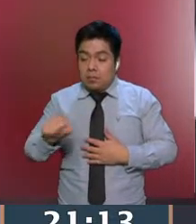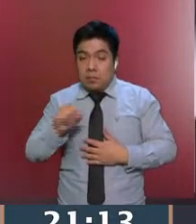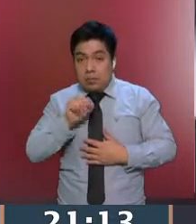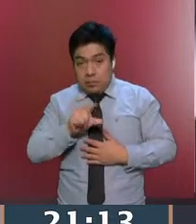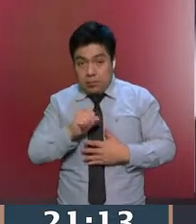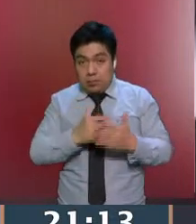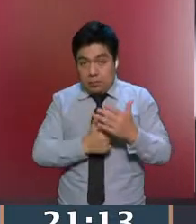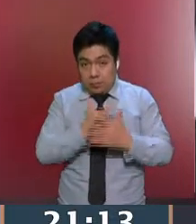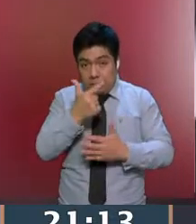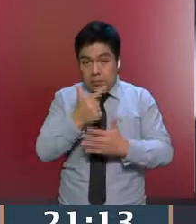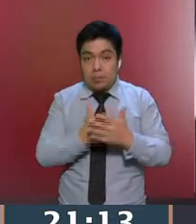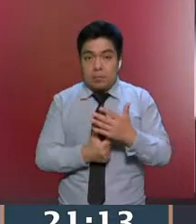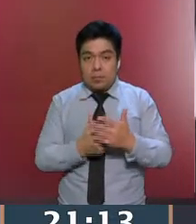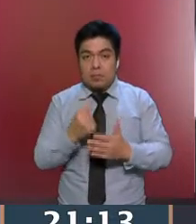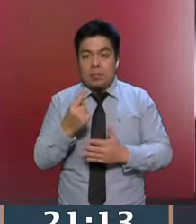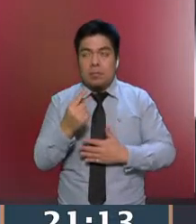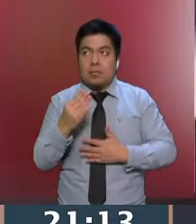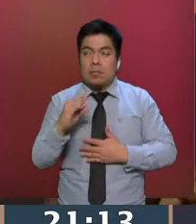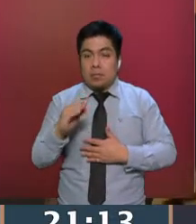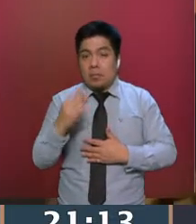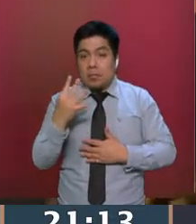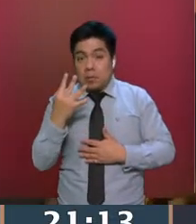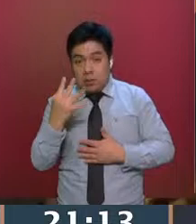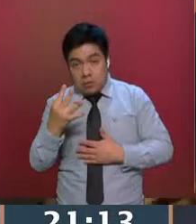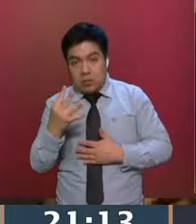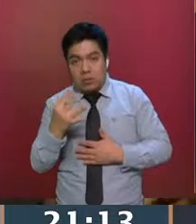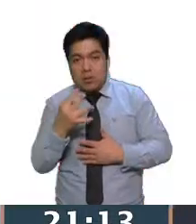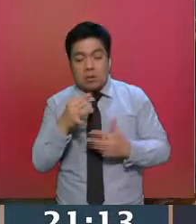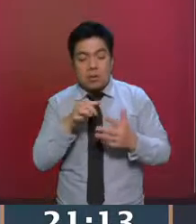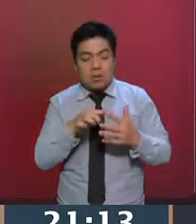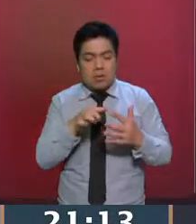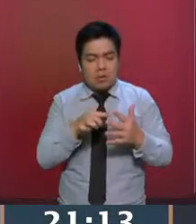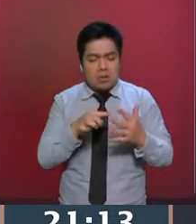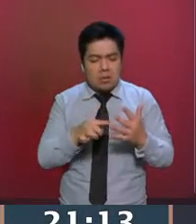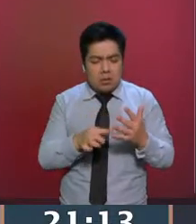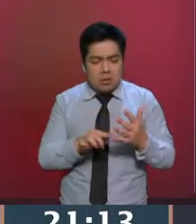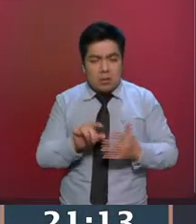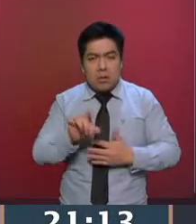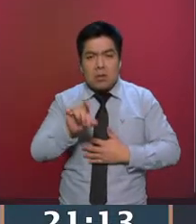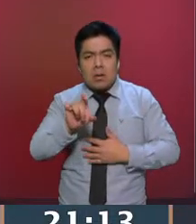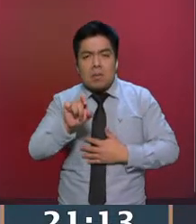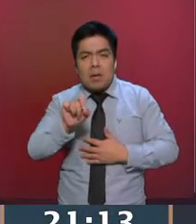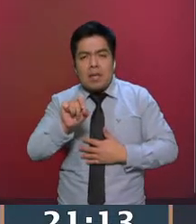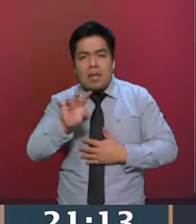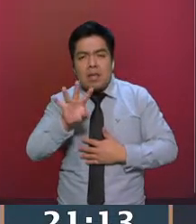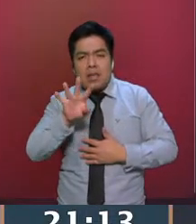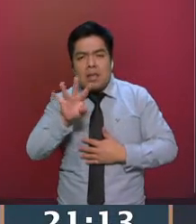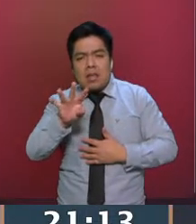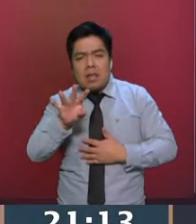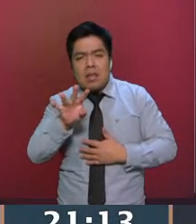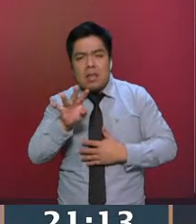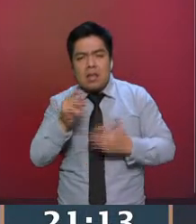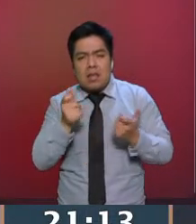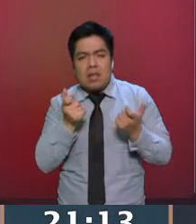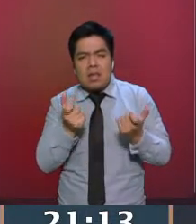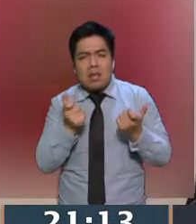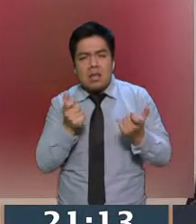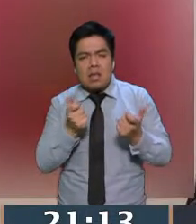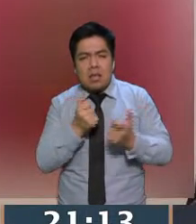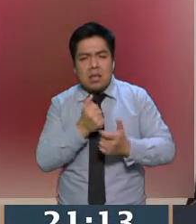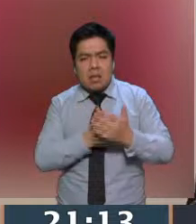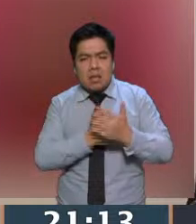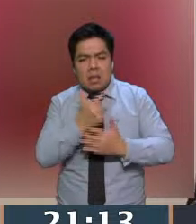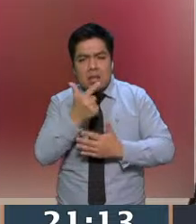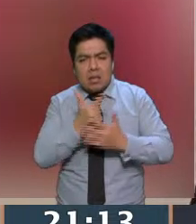pero de el 94 ya aparecían 24 multimillonarios en la lista de los